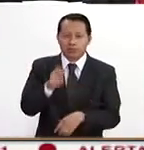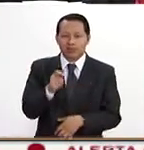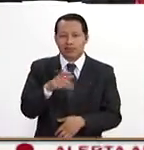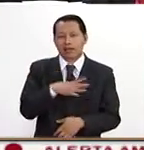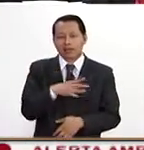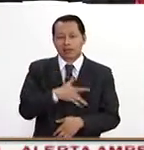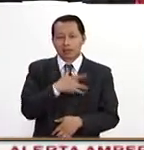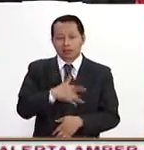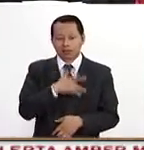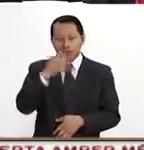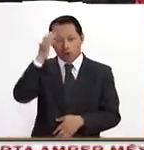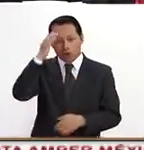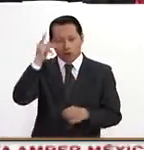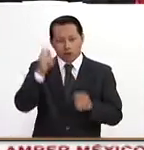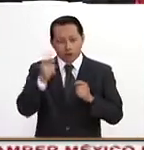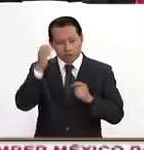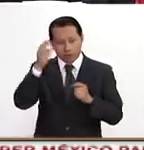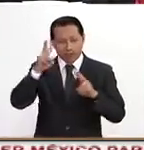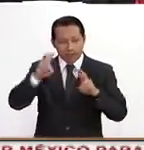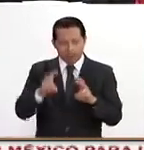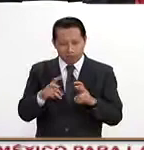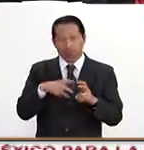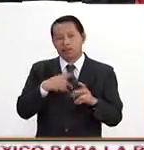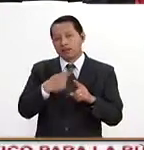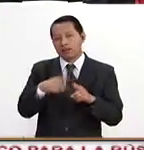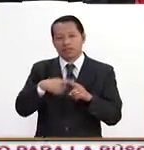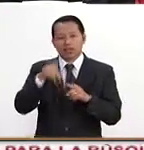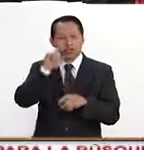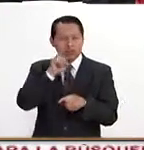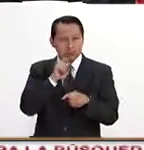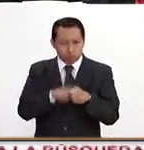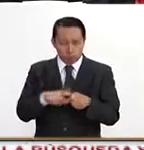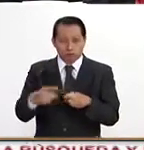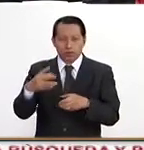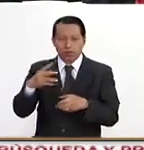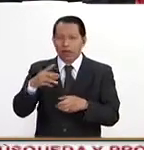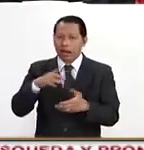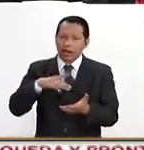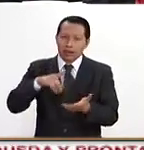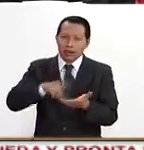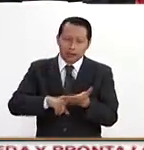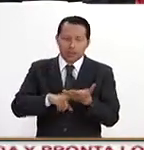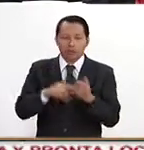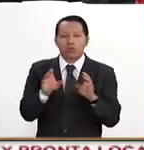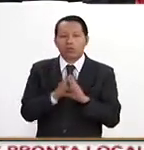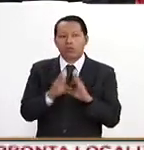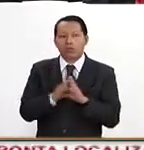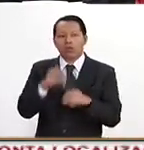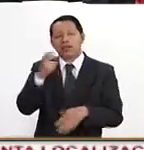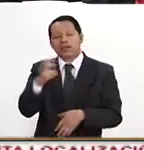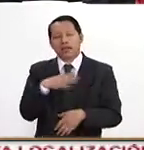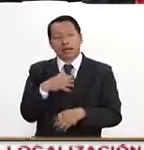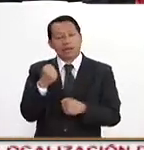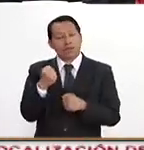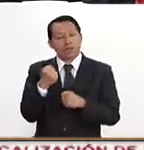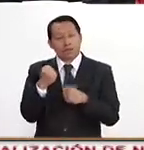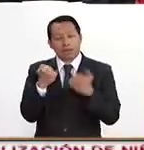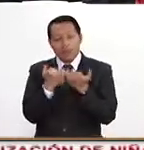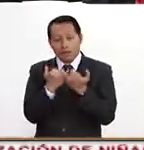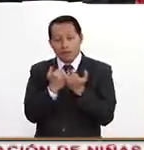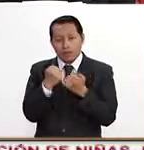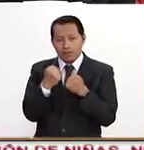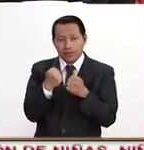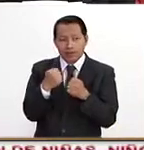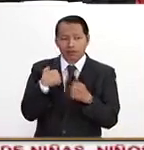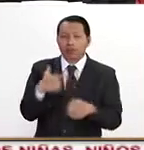conocimiento del tema de la diversidad sexual que tenemos de es alto o relativamente alto